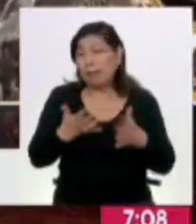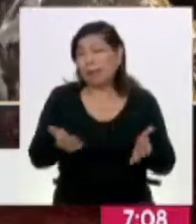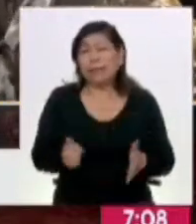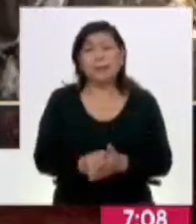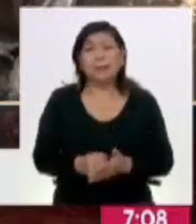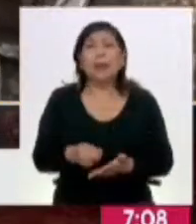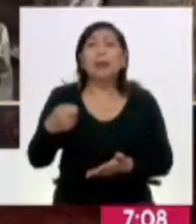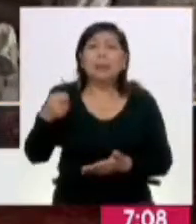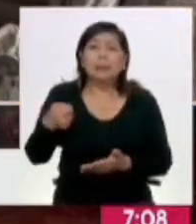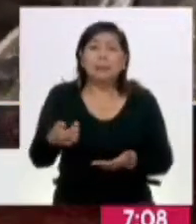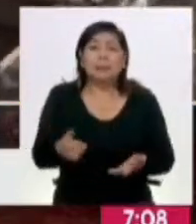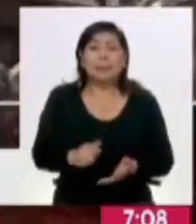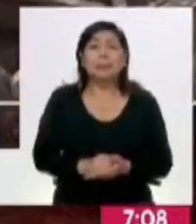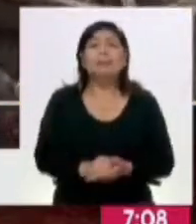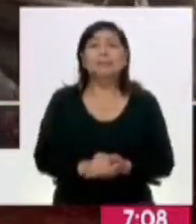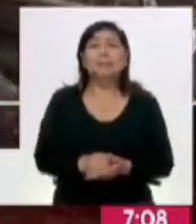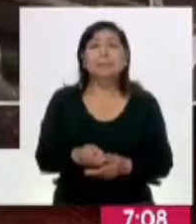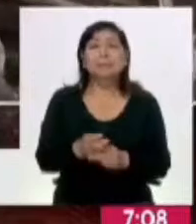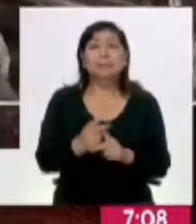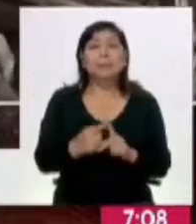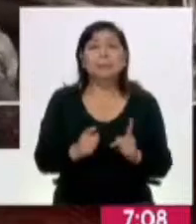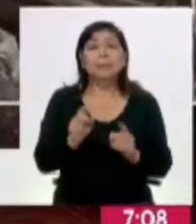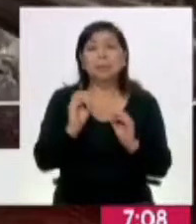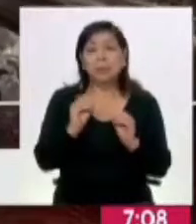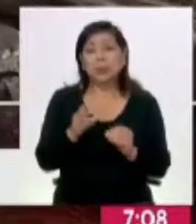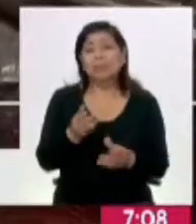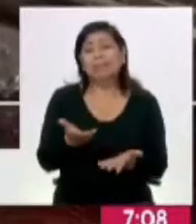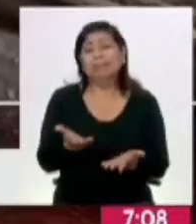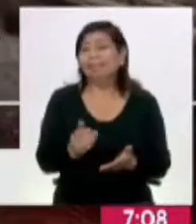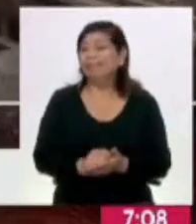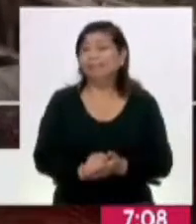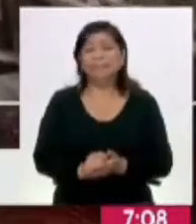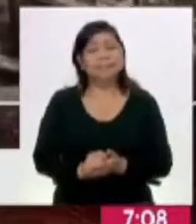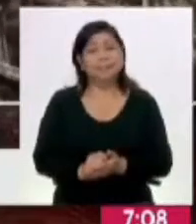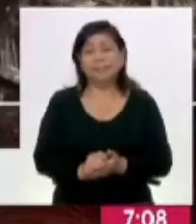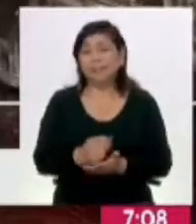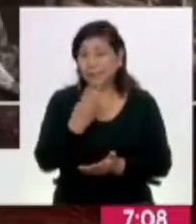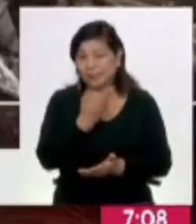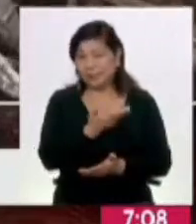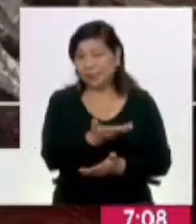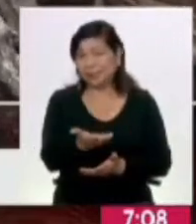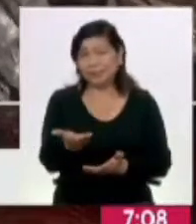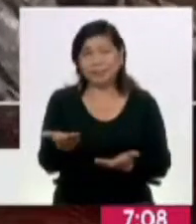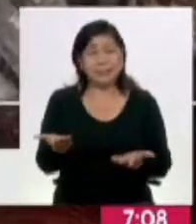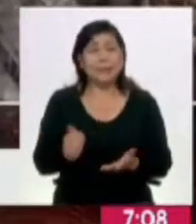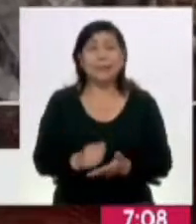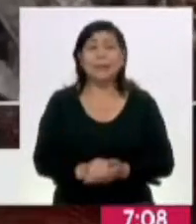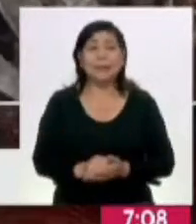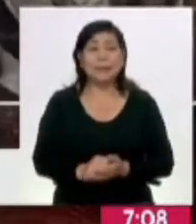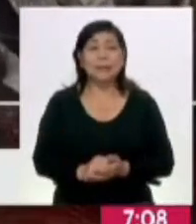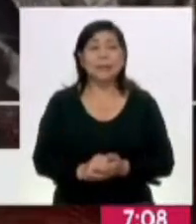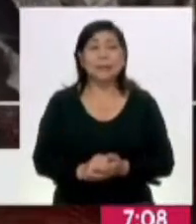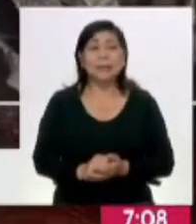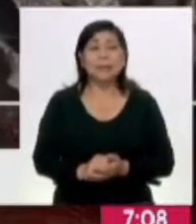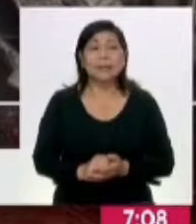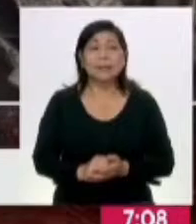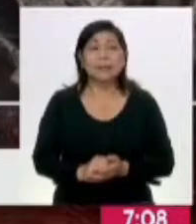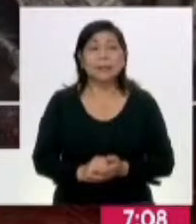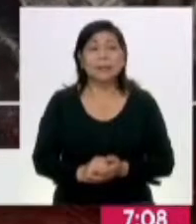más bien a pagar el préstamo, pero ellos cumplen sus amenazas y estas amenazas han llegado a tal punto, ¿no?